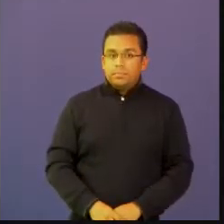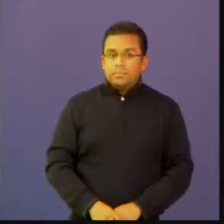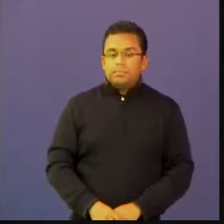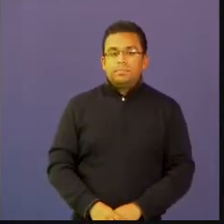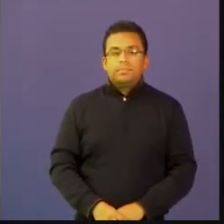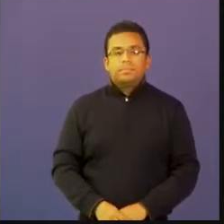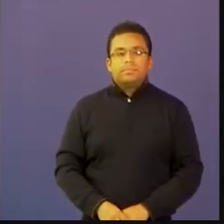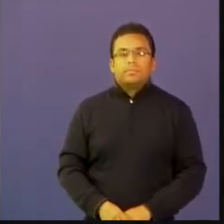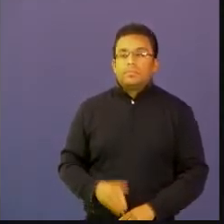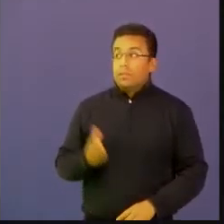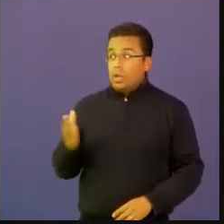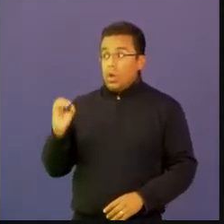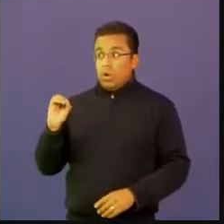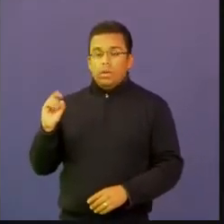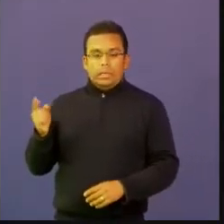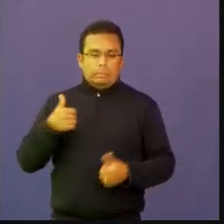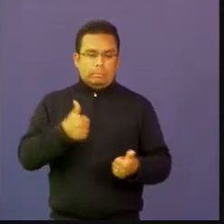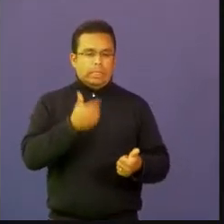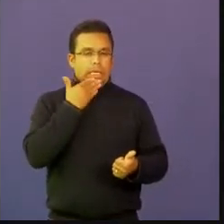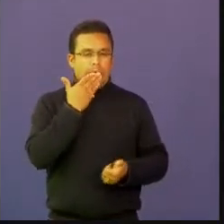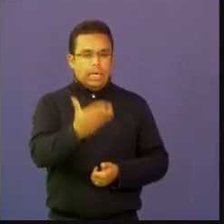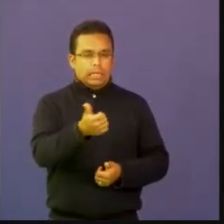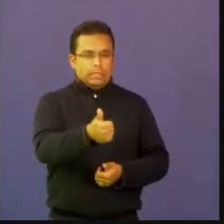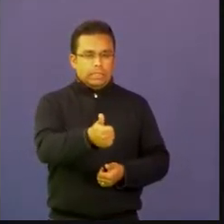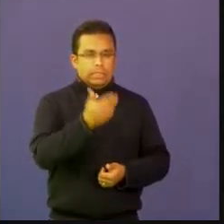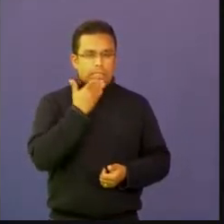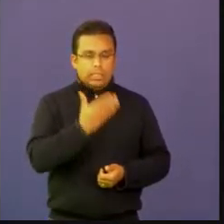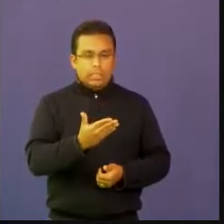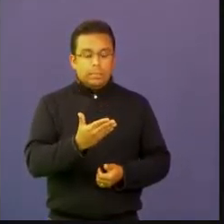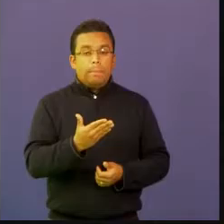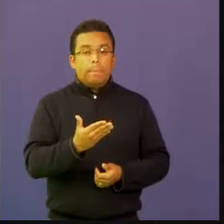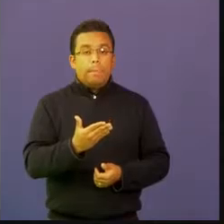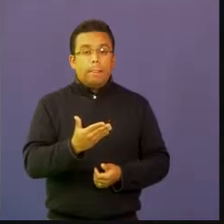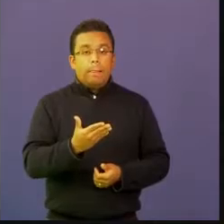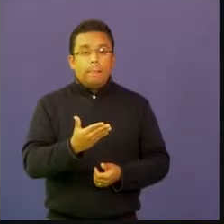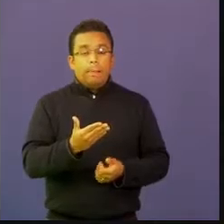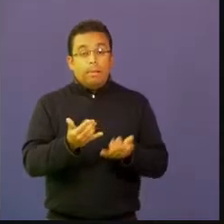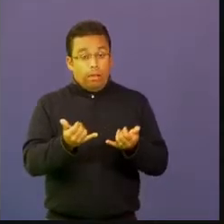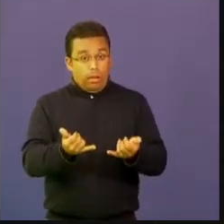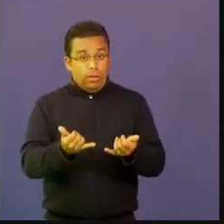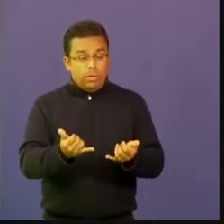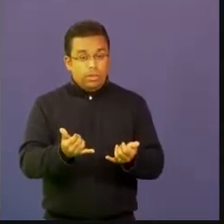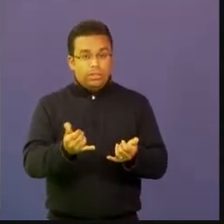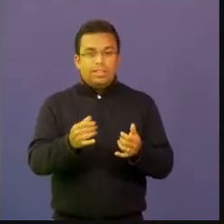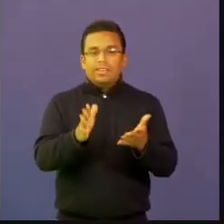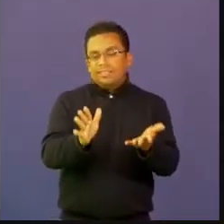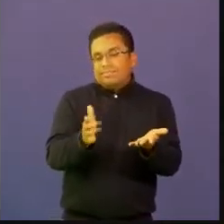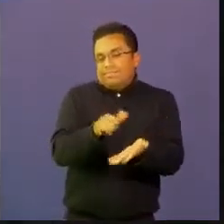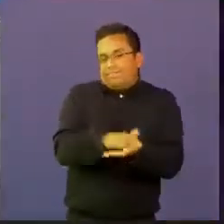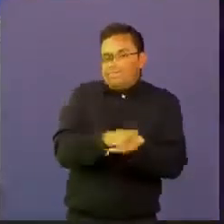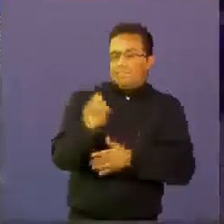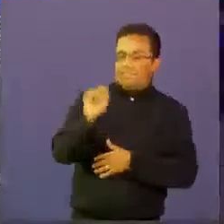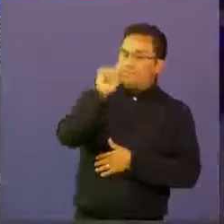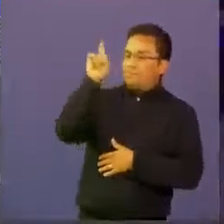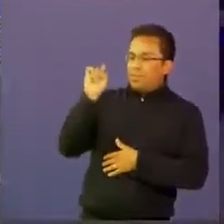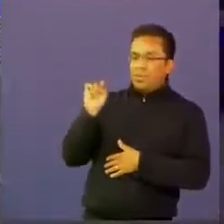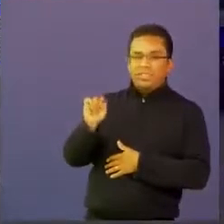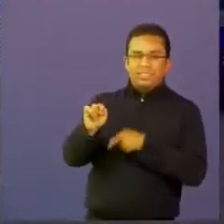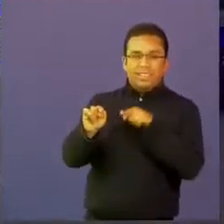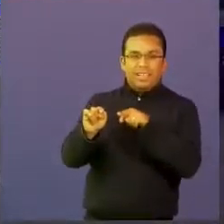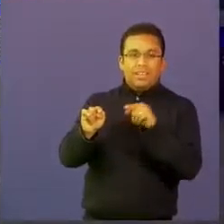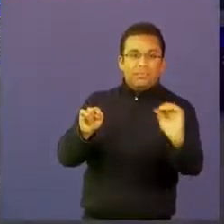muchísimas gracias Mateo entonces Acá viene una pregunta que me imagino muchas personas que nos están